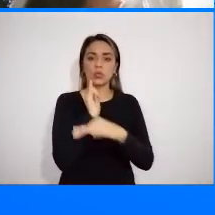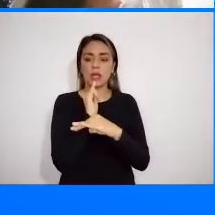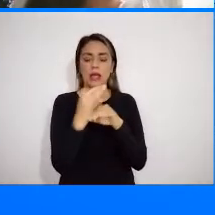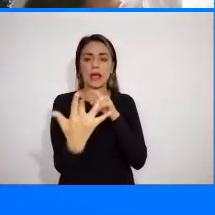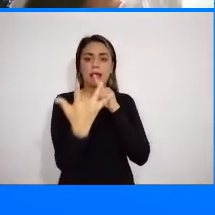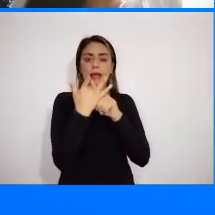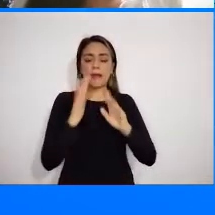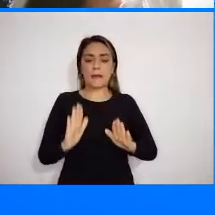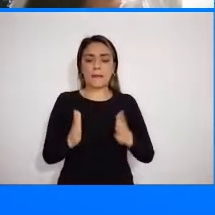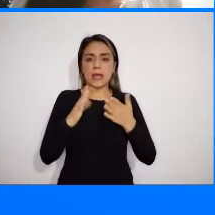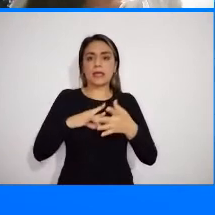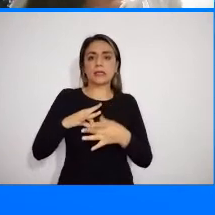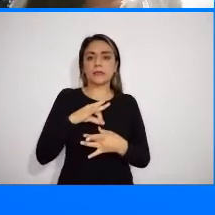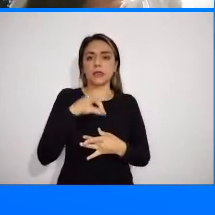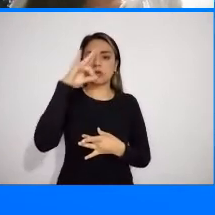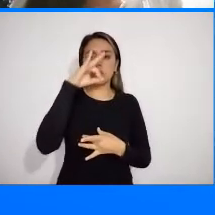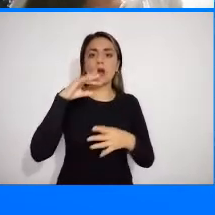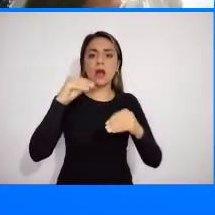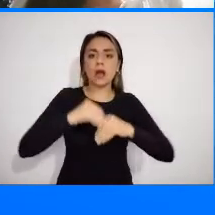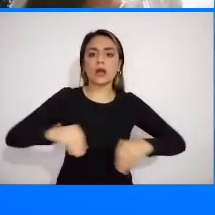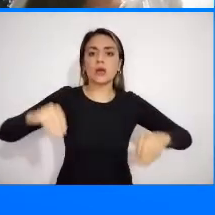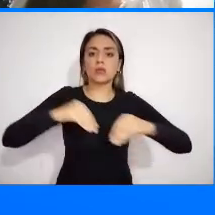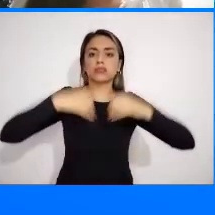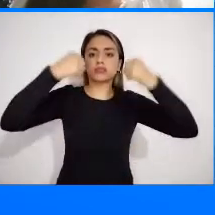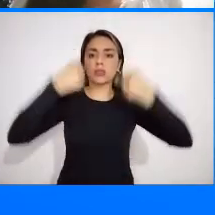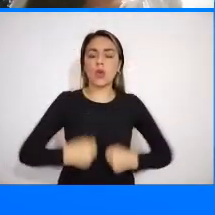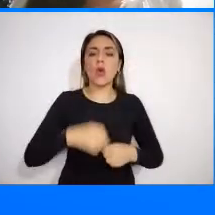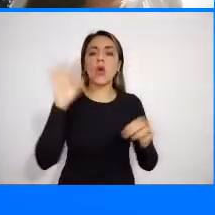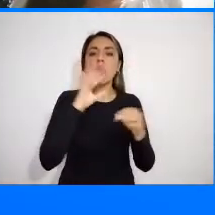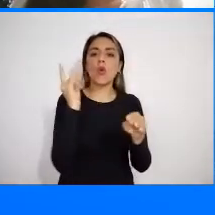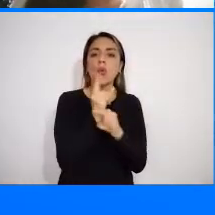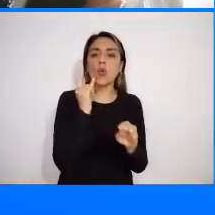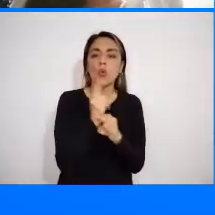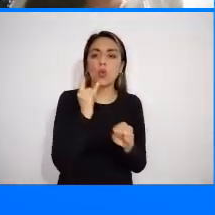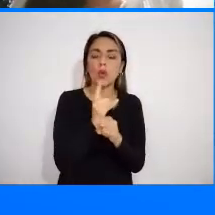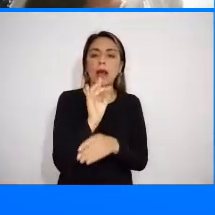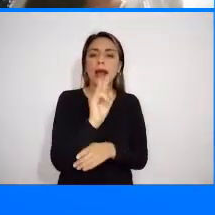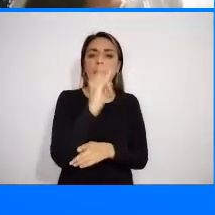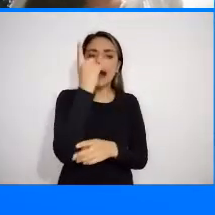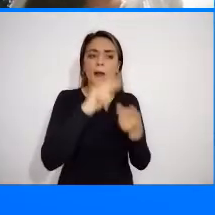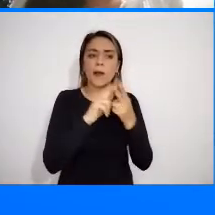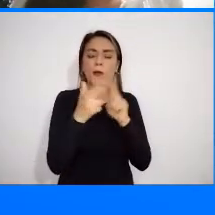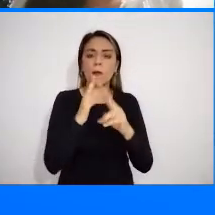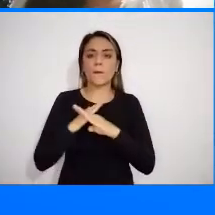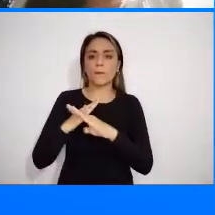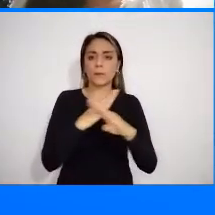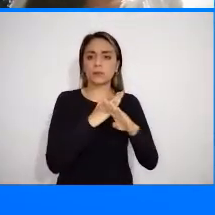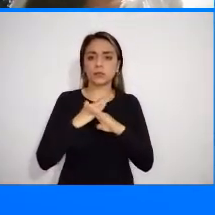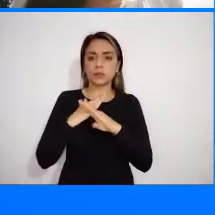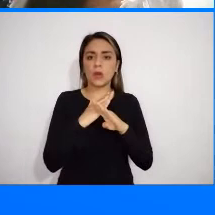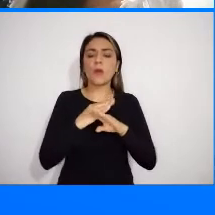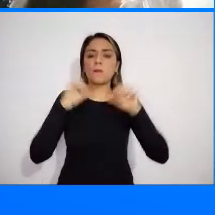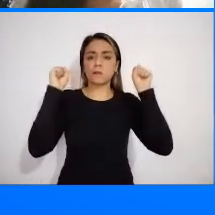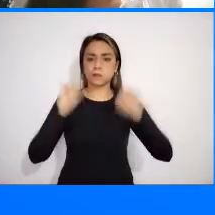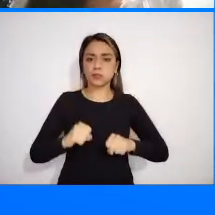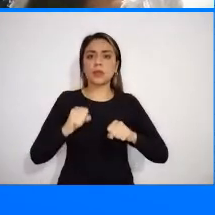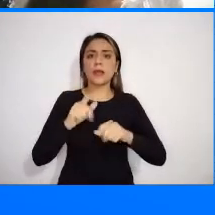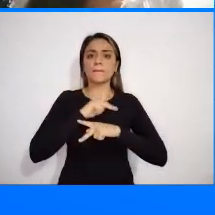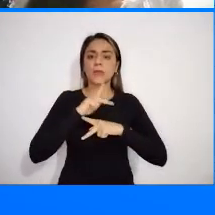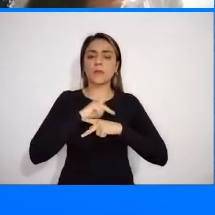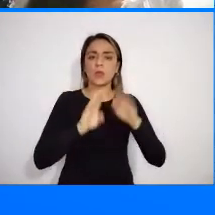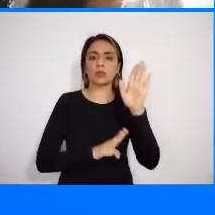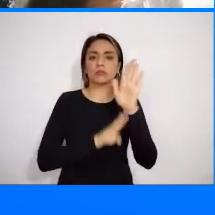bienestar espiritual y a las tierras que ocupan o utilizan de alguna manera y de controlar en la medida de lo posible su propio